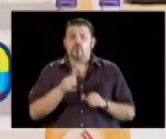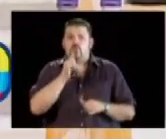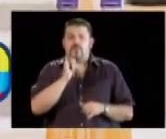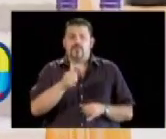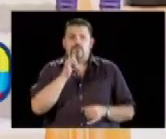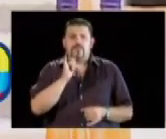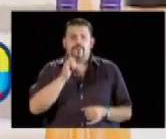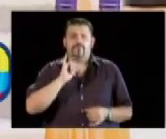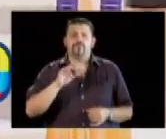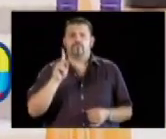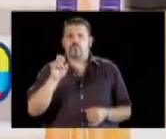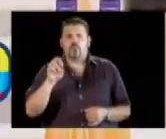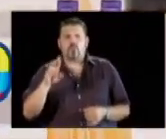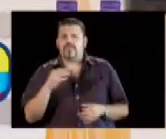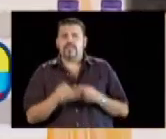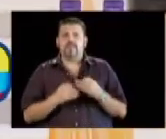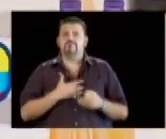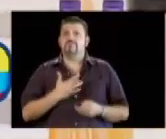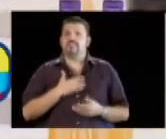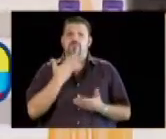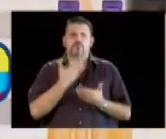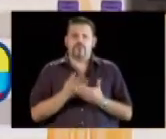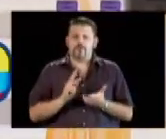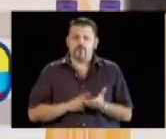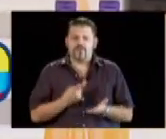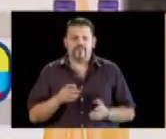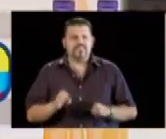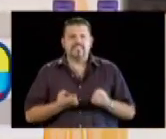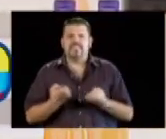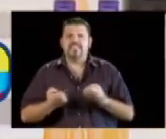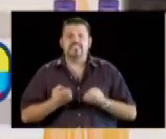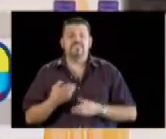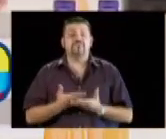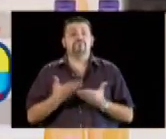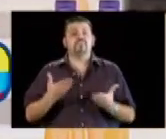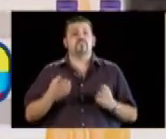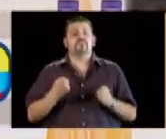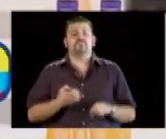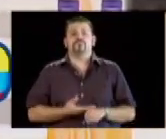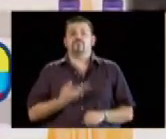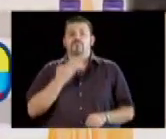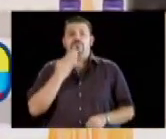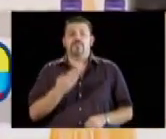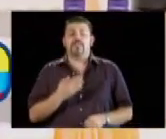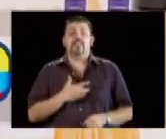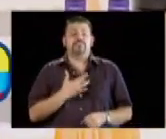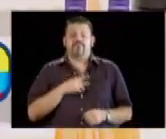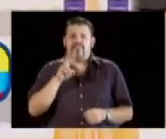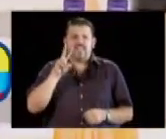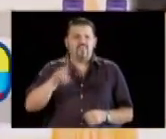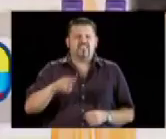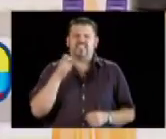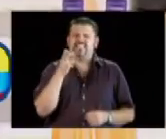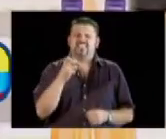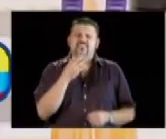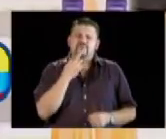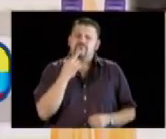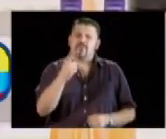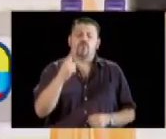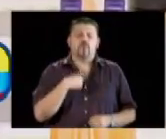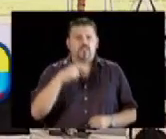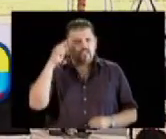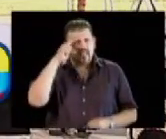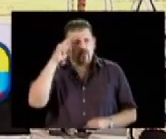tomaba. A los 3-4 días empecé otra vez a hacer ejercicio y a la semana ya estaba con mis tacones. Entonces, es extraordinario el producto.